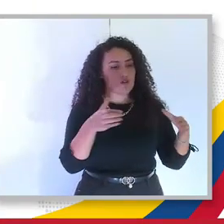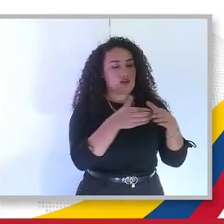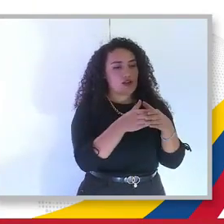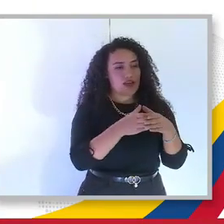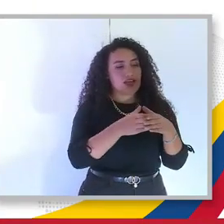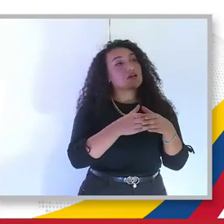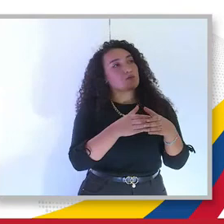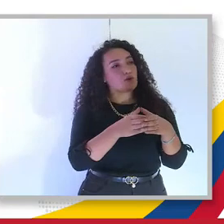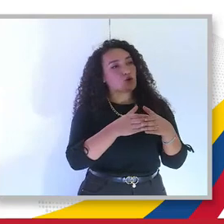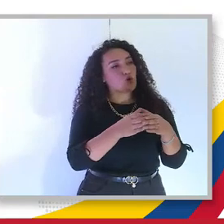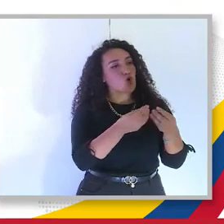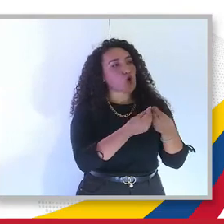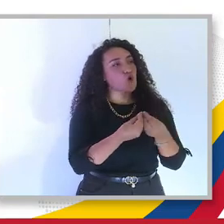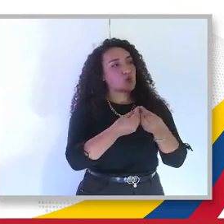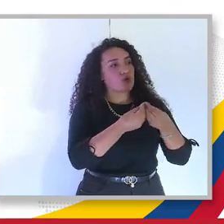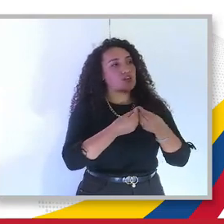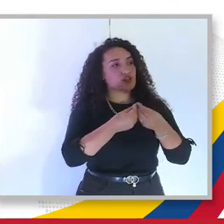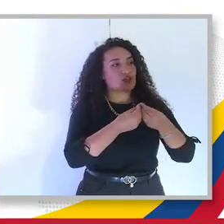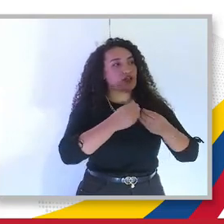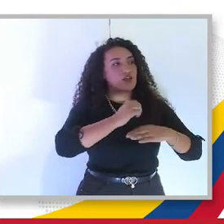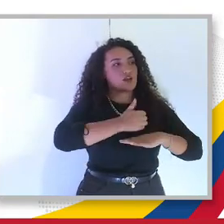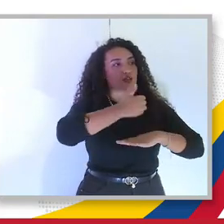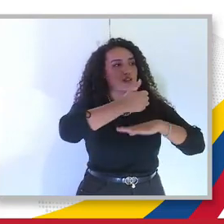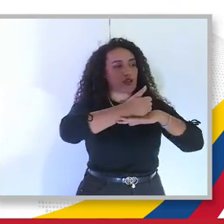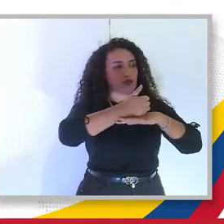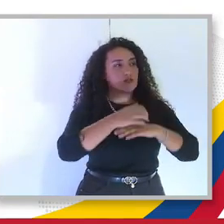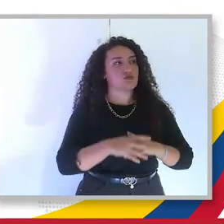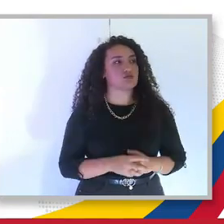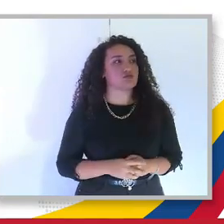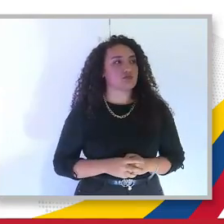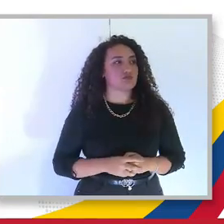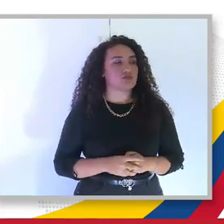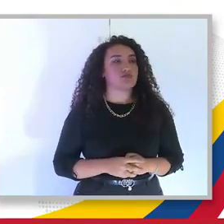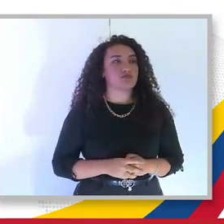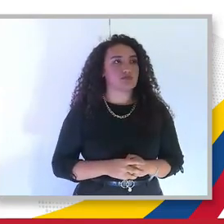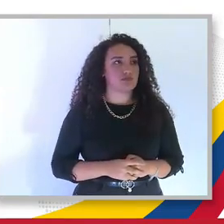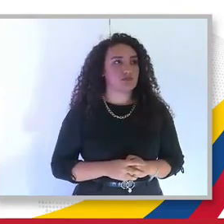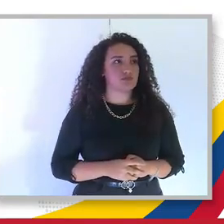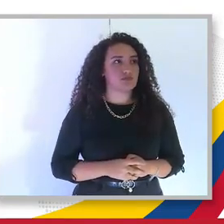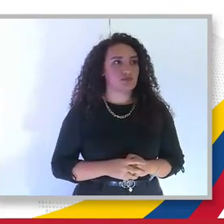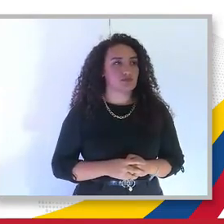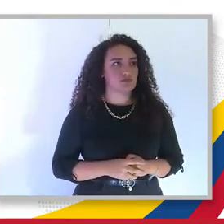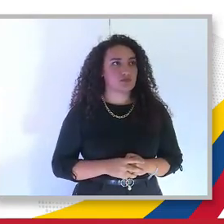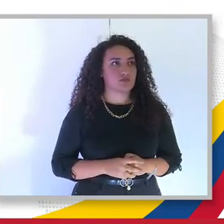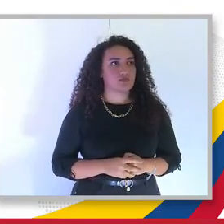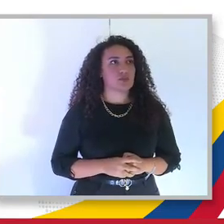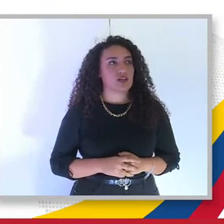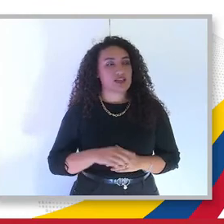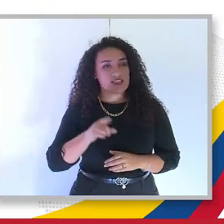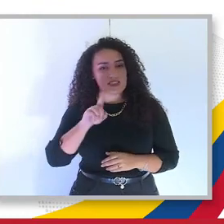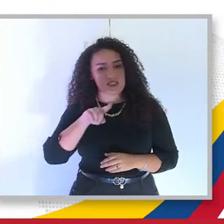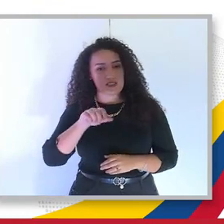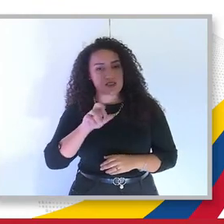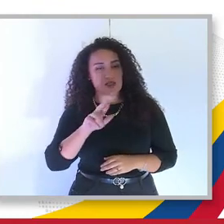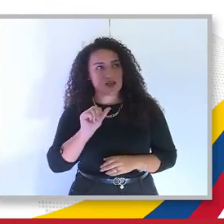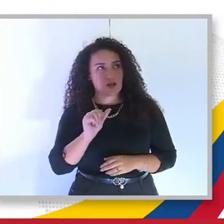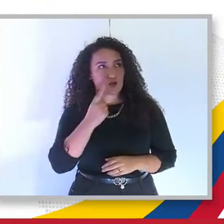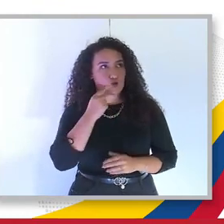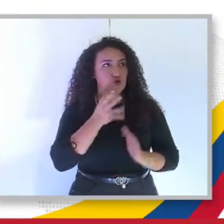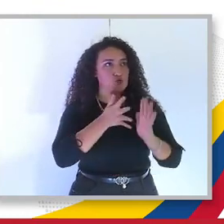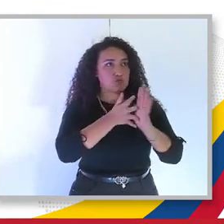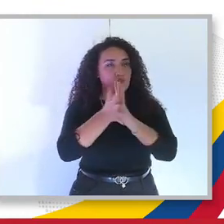CLACSO y también investigadora de la Universidad Estatal de Ceará, manifestar aquí